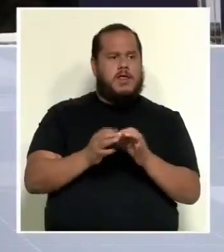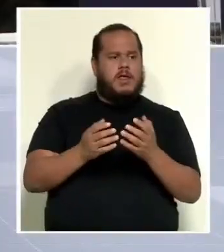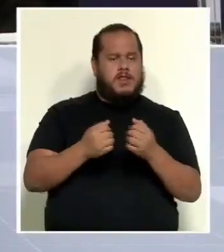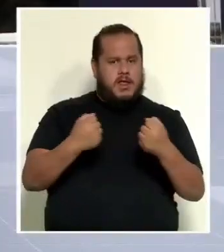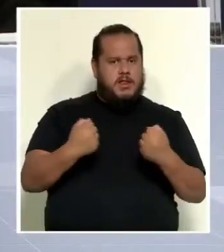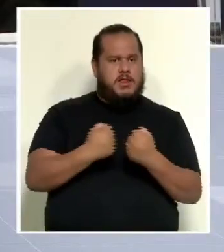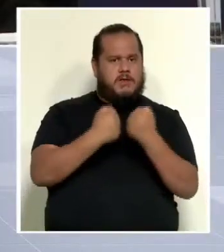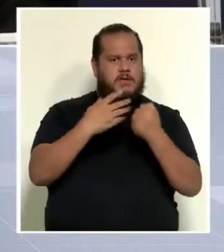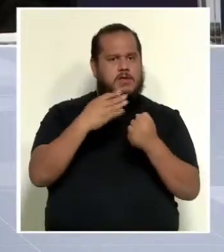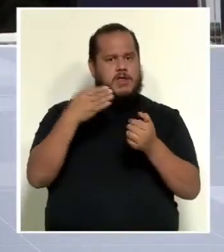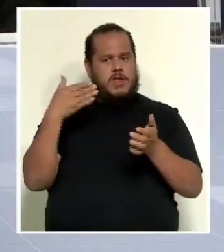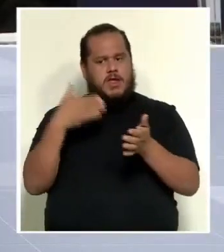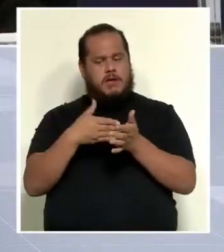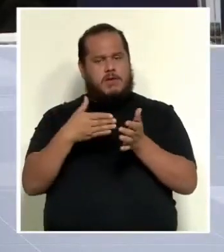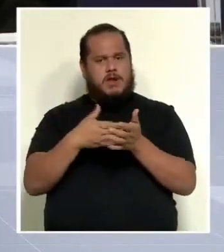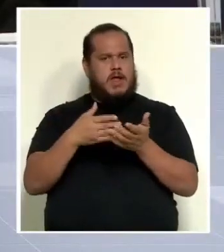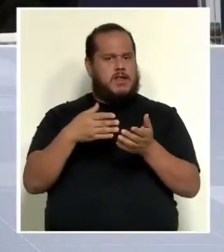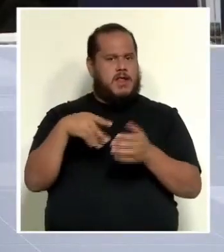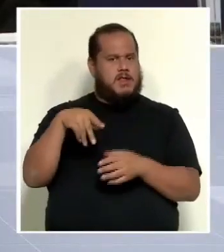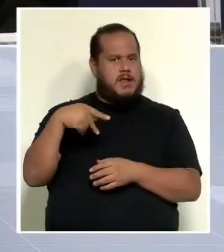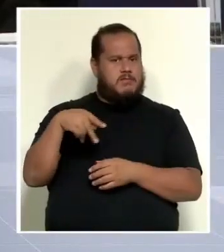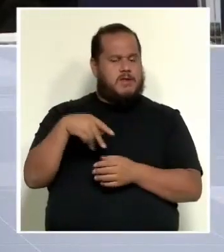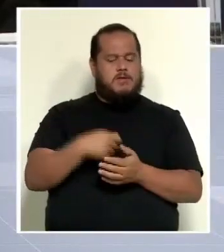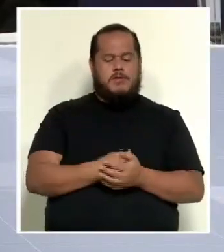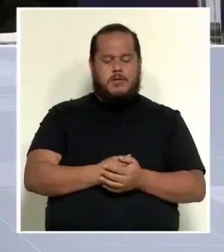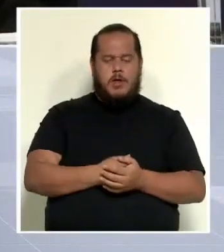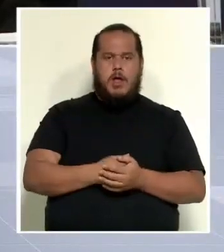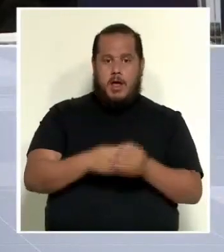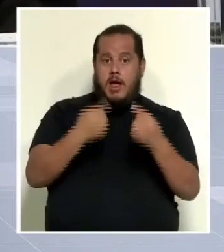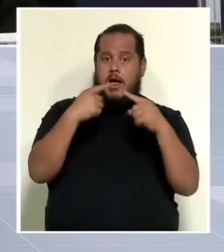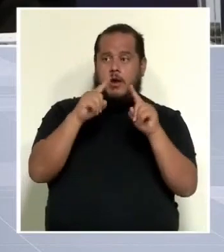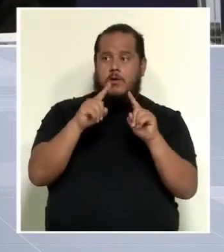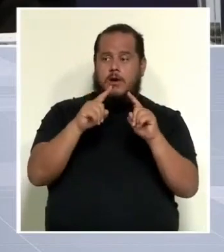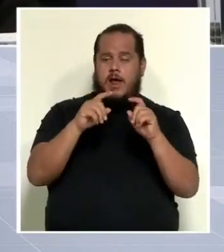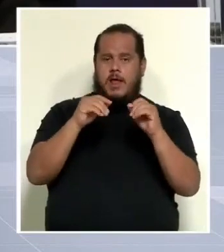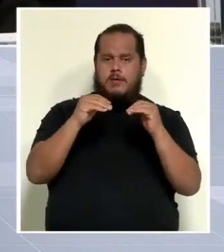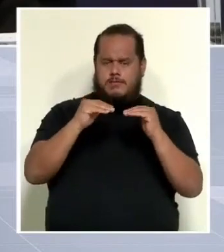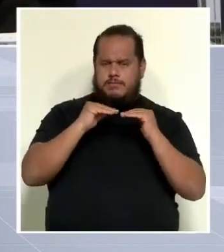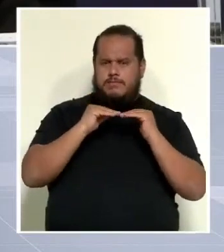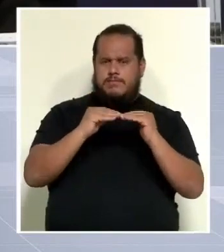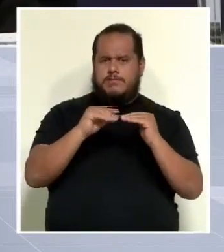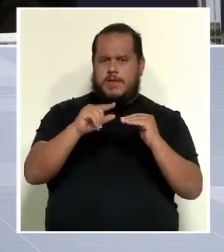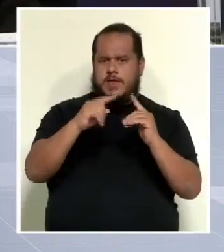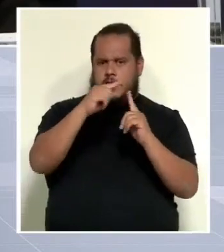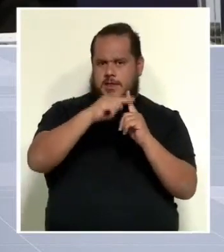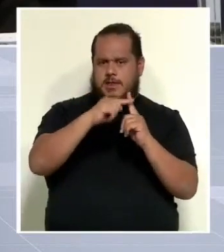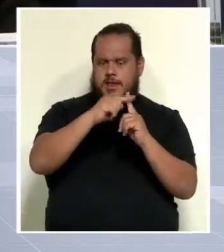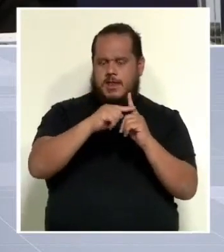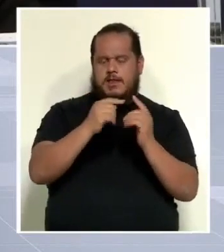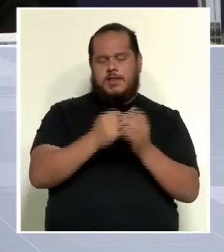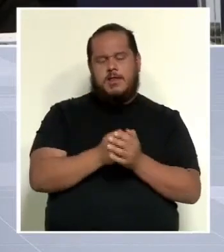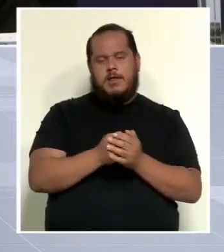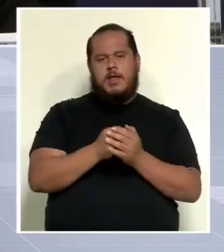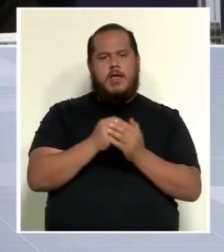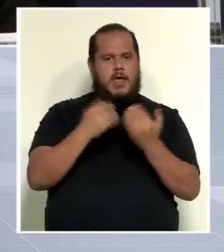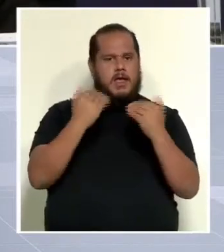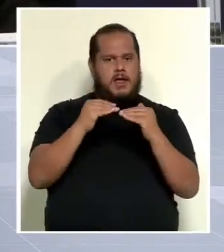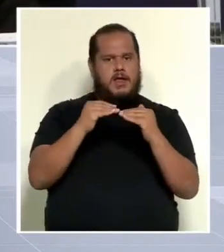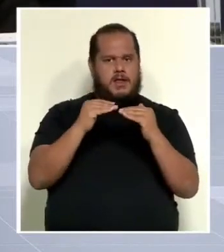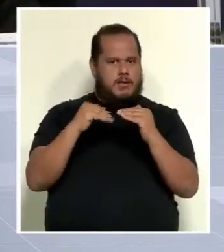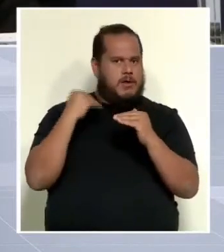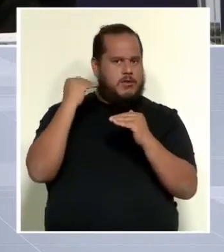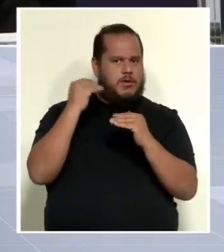y amenazas, riesgos, ha logrado mantenerse en este índice, ¿verdad?, en el nivel